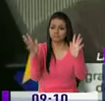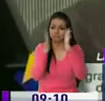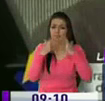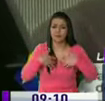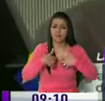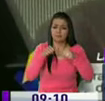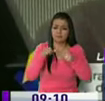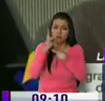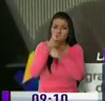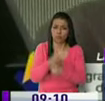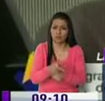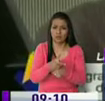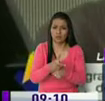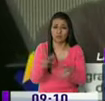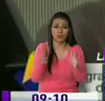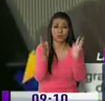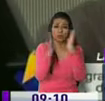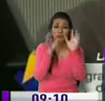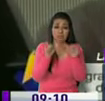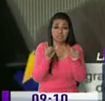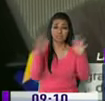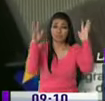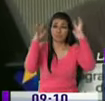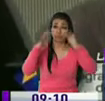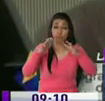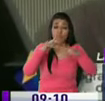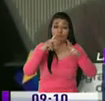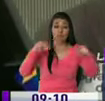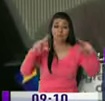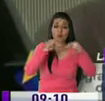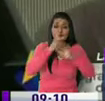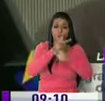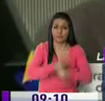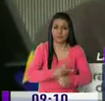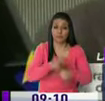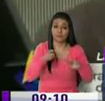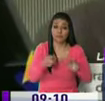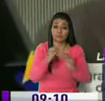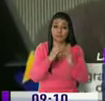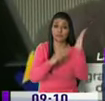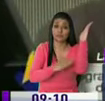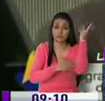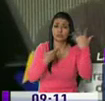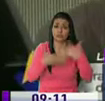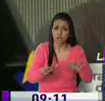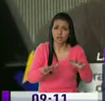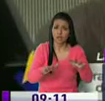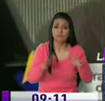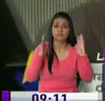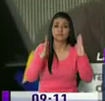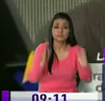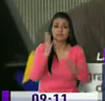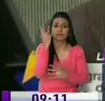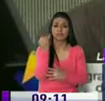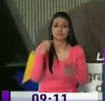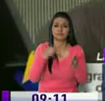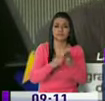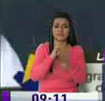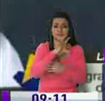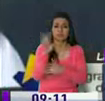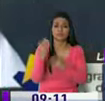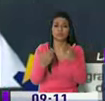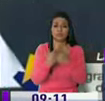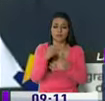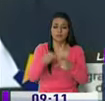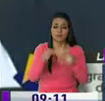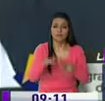las emisiones de gases de efecto invernadero. Y con este proyecto intervendremos además 14.500 nuevas hectáreas.